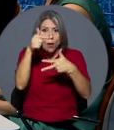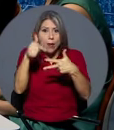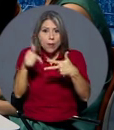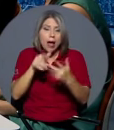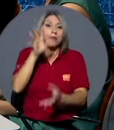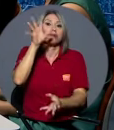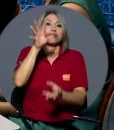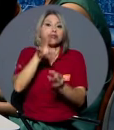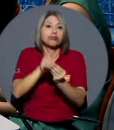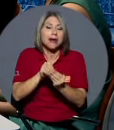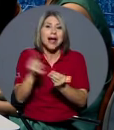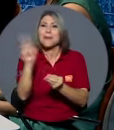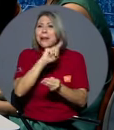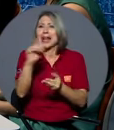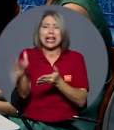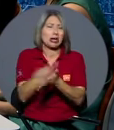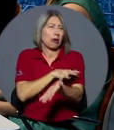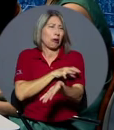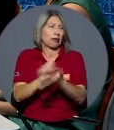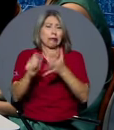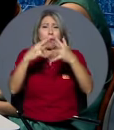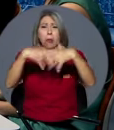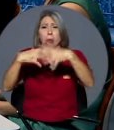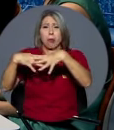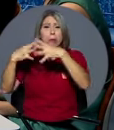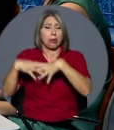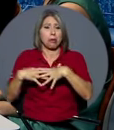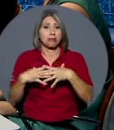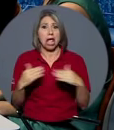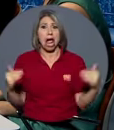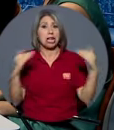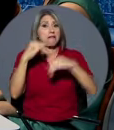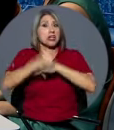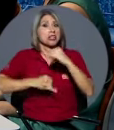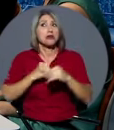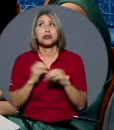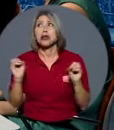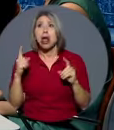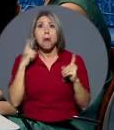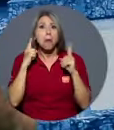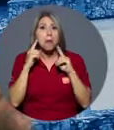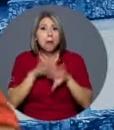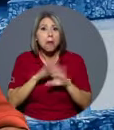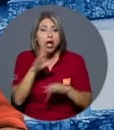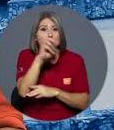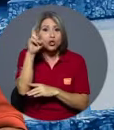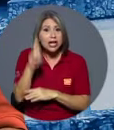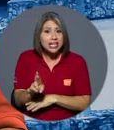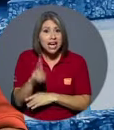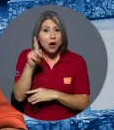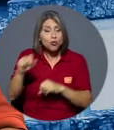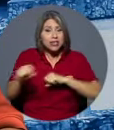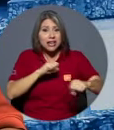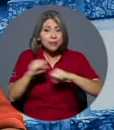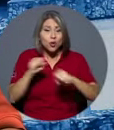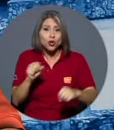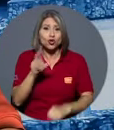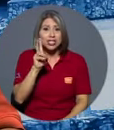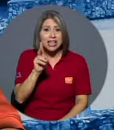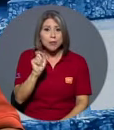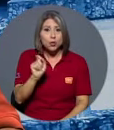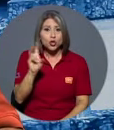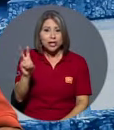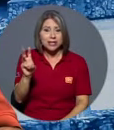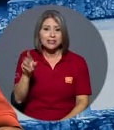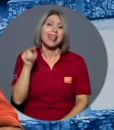que no fuera un desastre, no fuera un gran desastre. No se conoció a nivel internacional de que en Costa Rica hubo un terremoto de magnitud 7.6. Y eso es